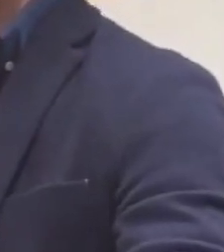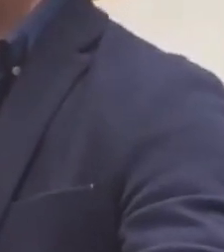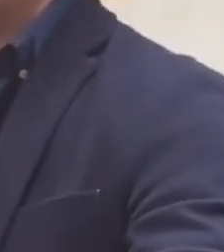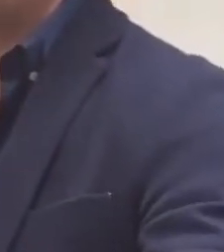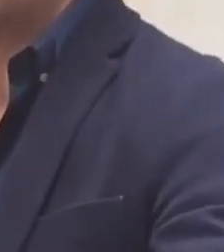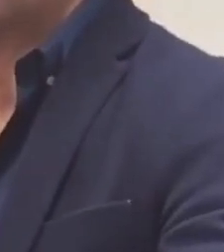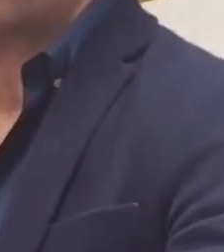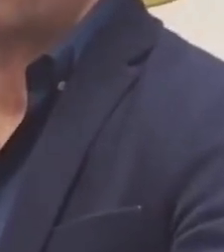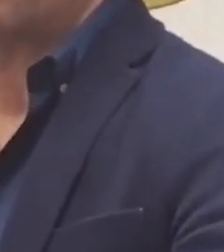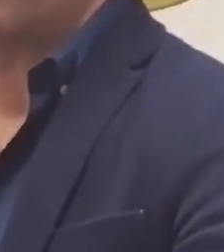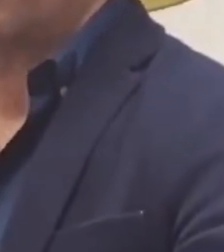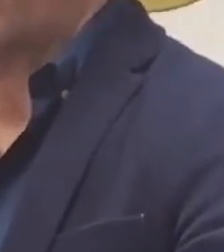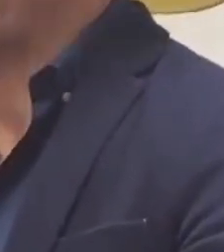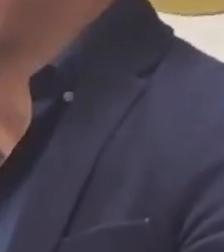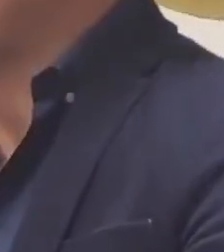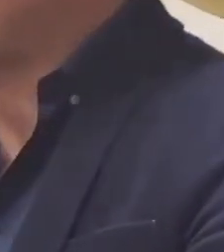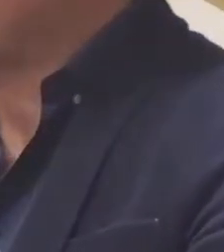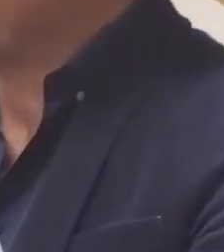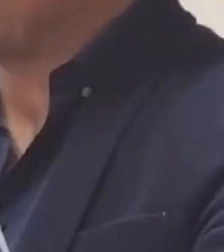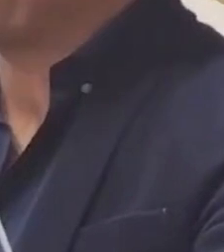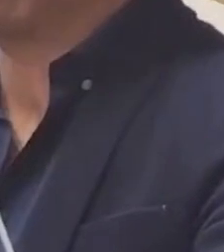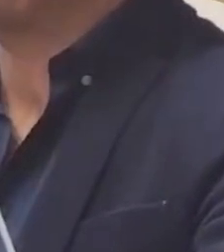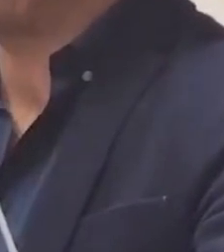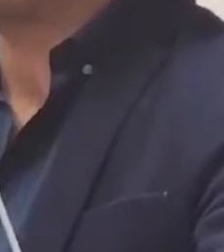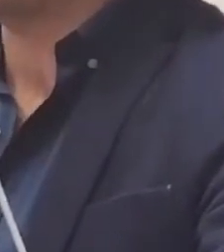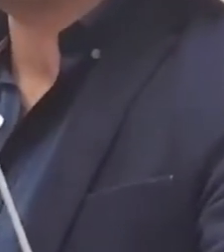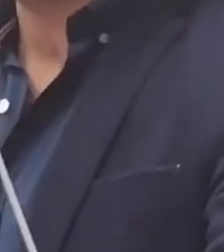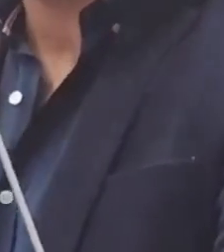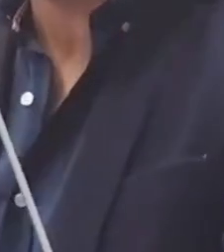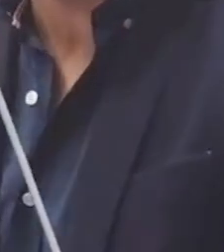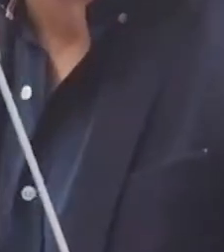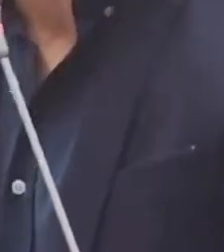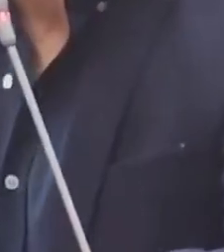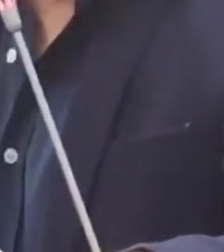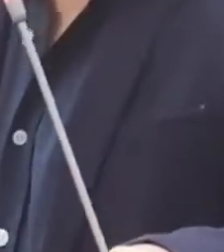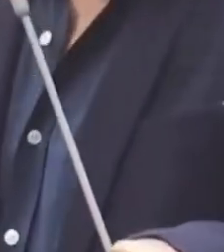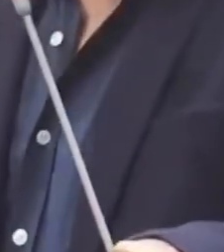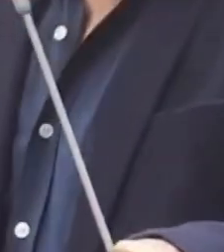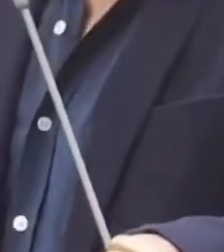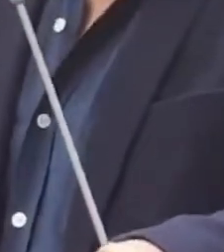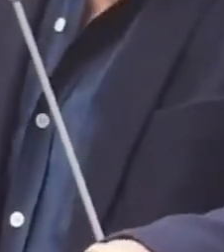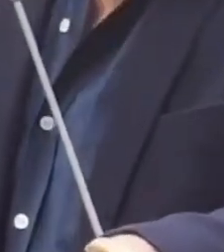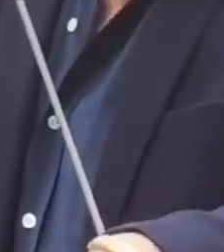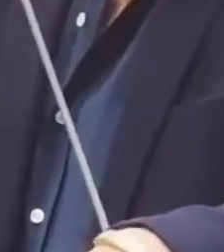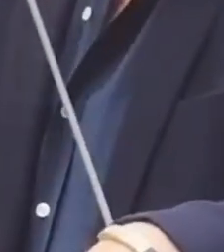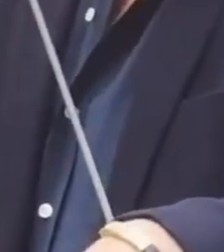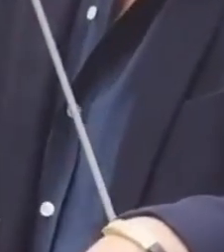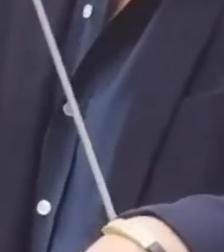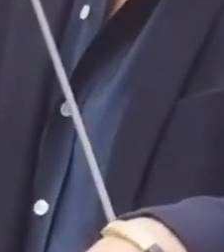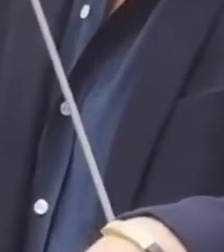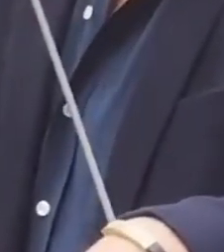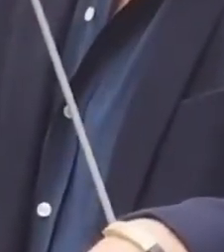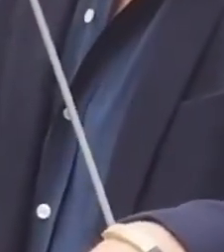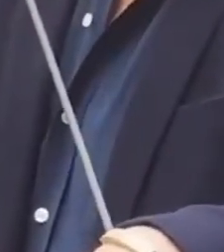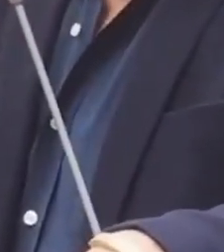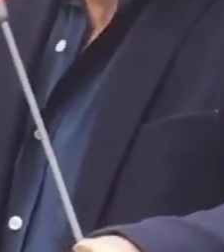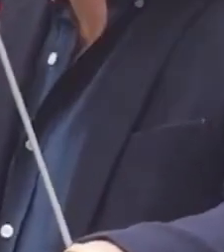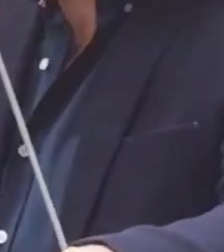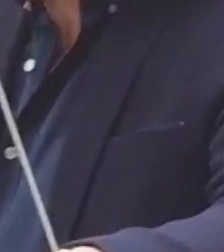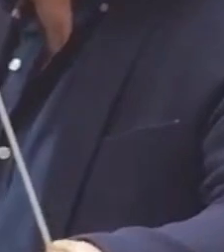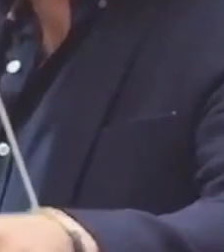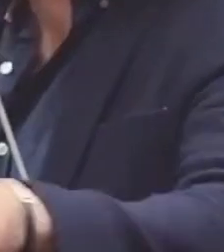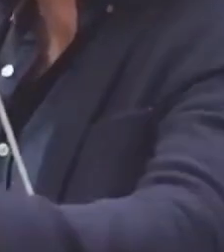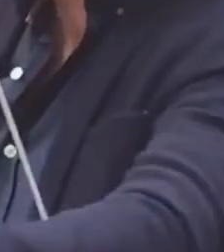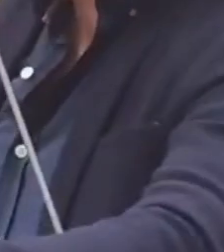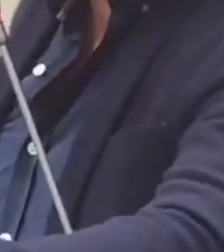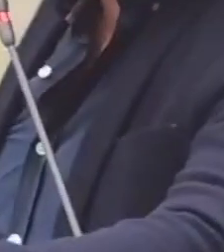ellos llaman después. También a la representante Lina Garrido, del departamento de Arauca.